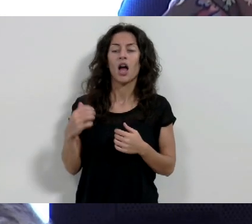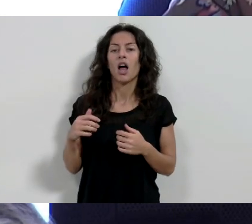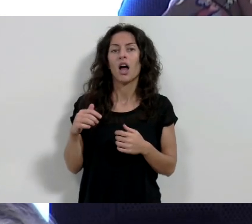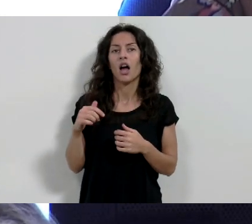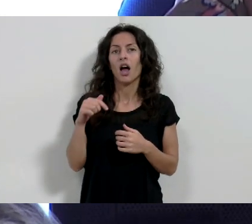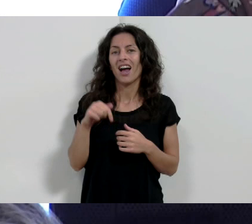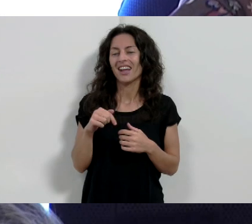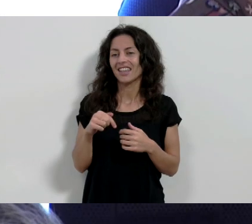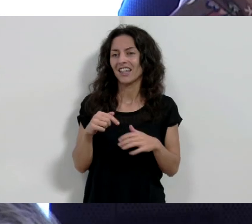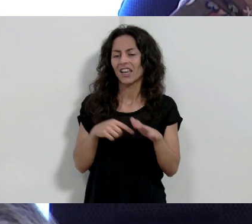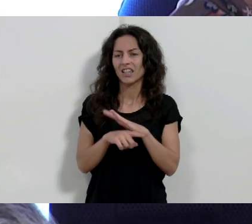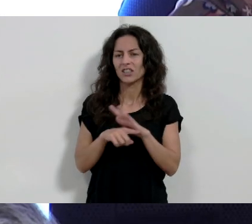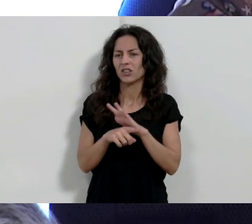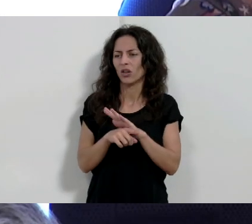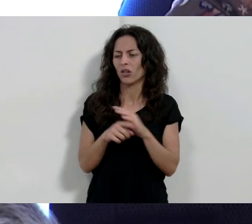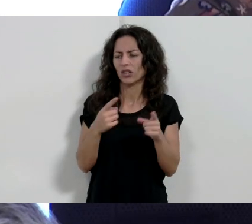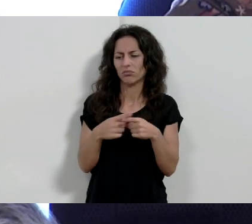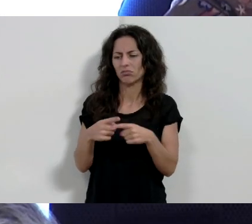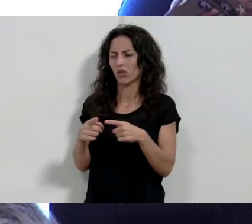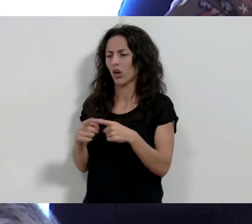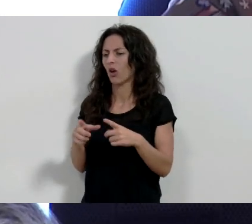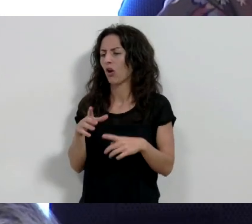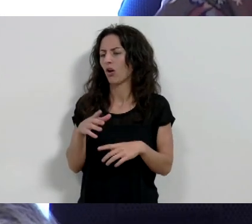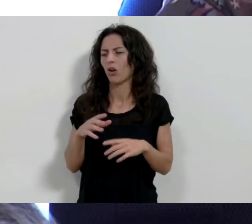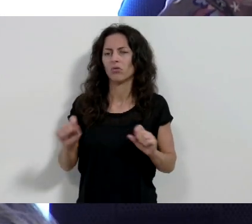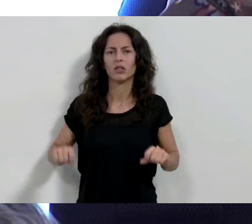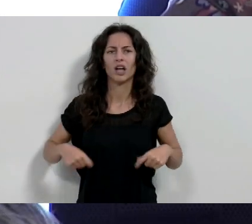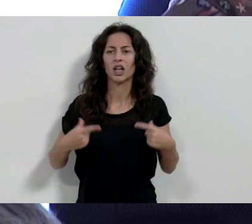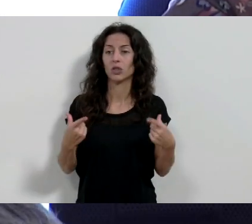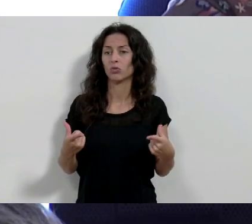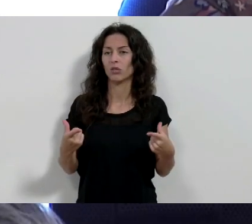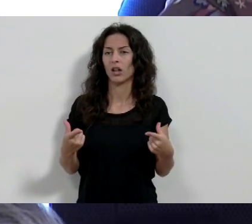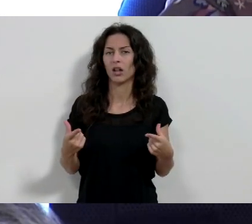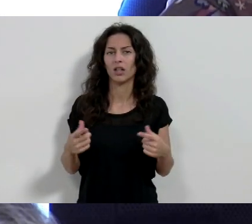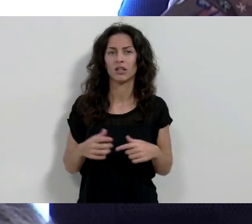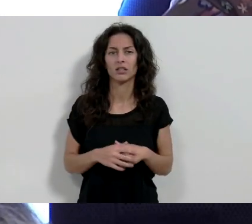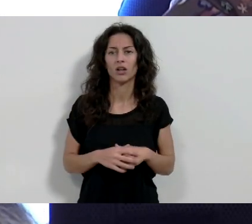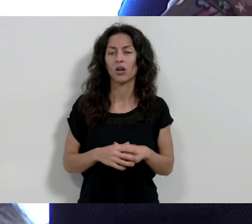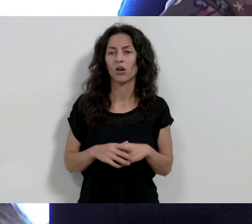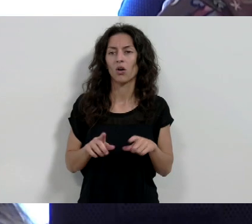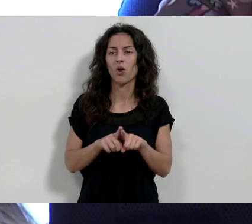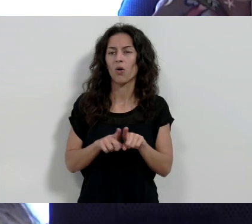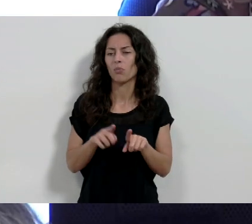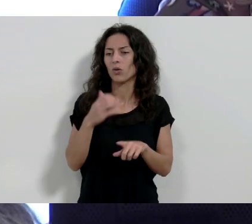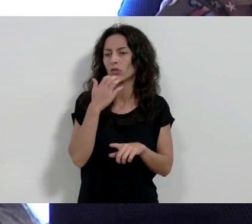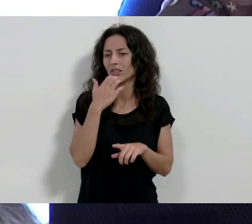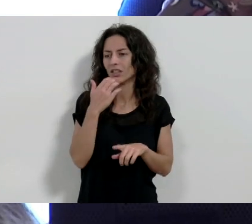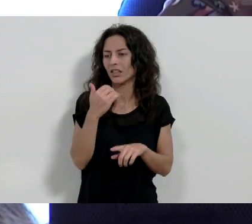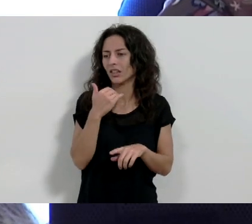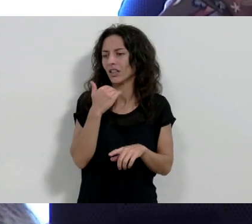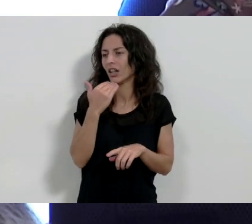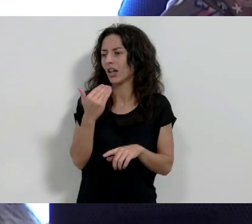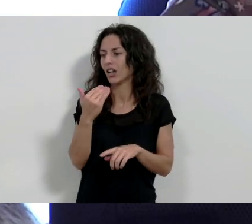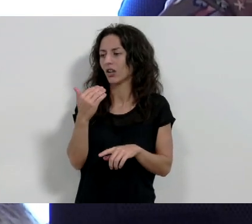naturalidad y no pasa nada, porque hay que pensar en pensar un servicio. Les pongo un ejemplo. el mantenimiento de las fuentes, el control de la